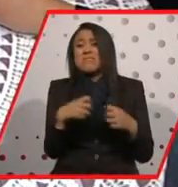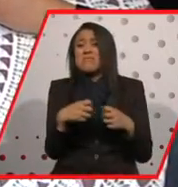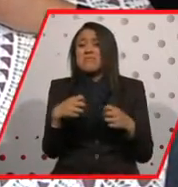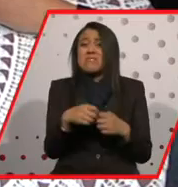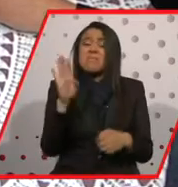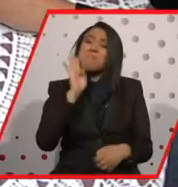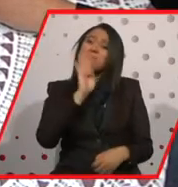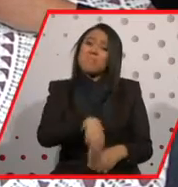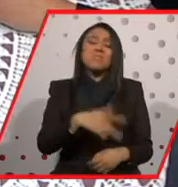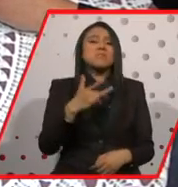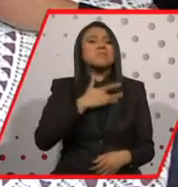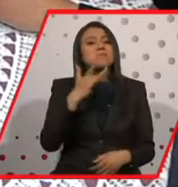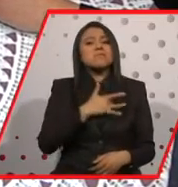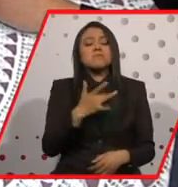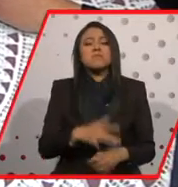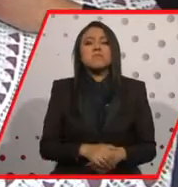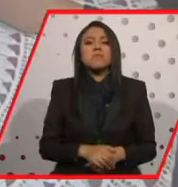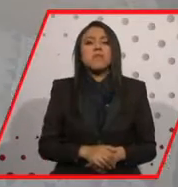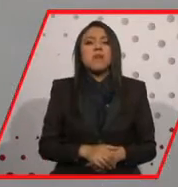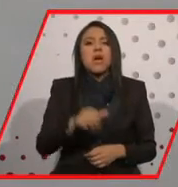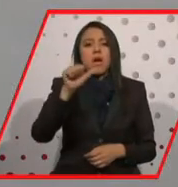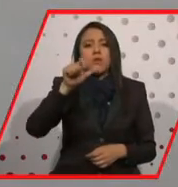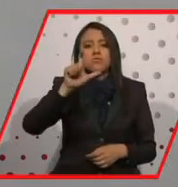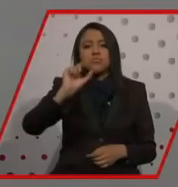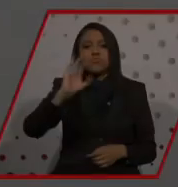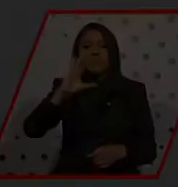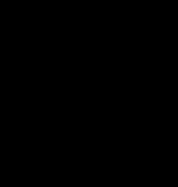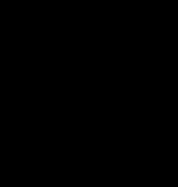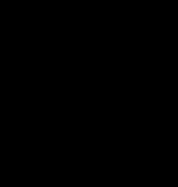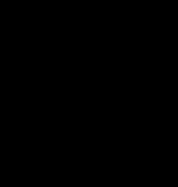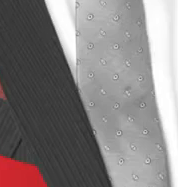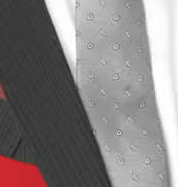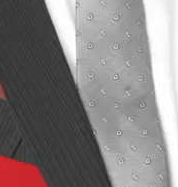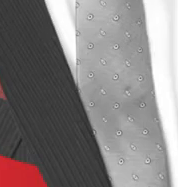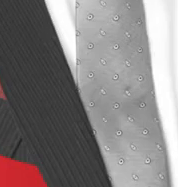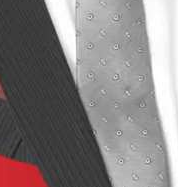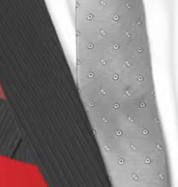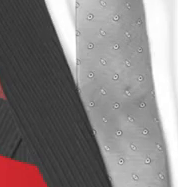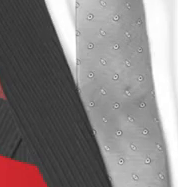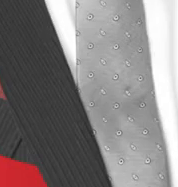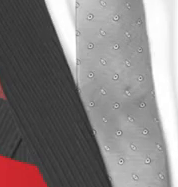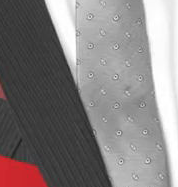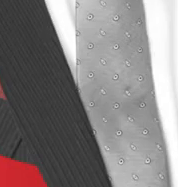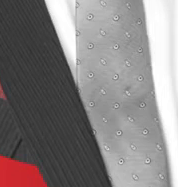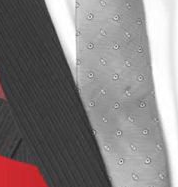las imágenes de Fernando Guerrero para AQC, Ricardo Solabac.